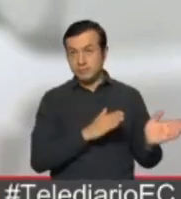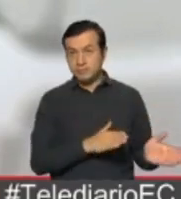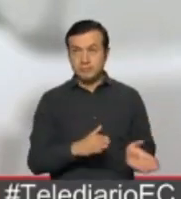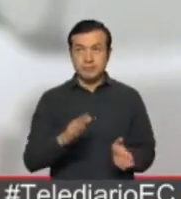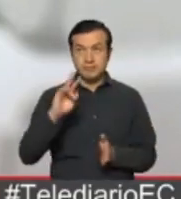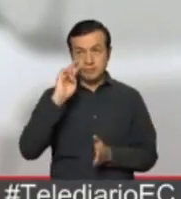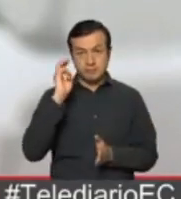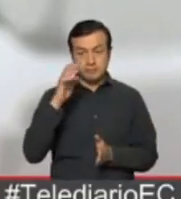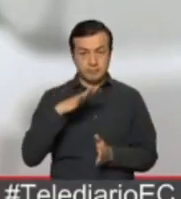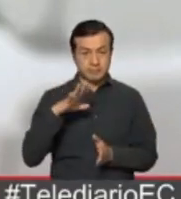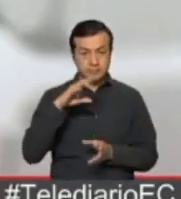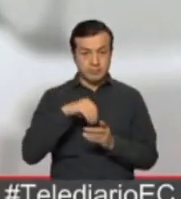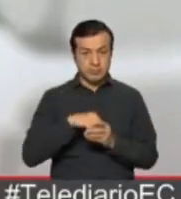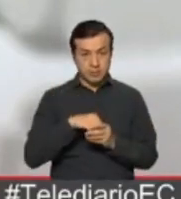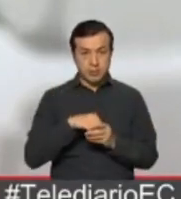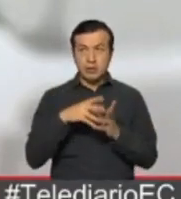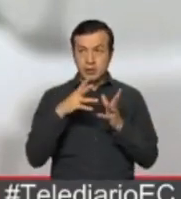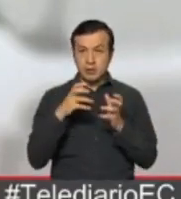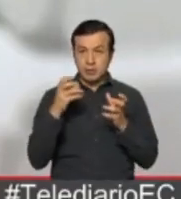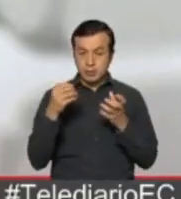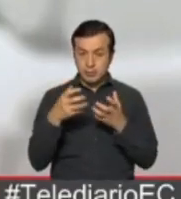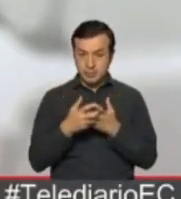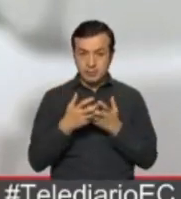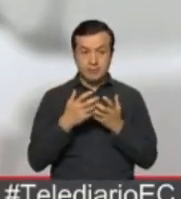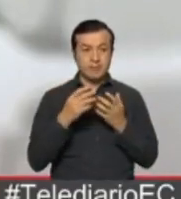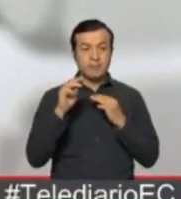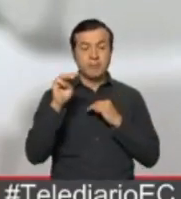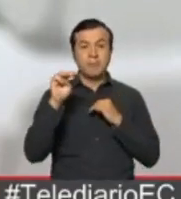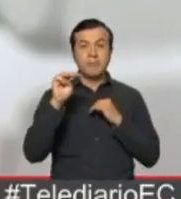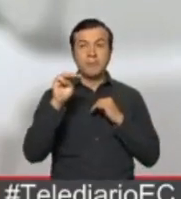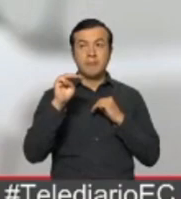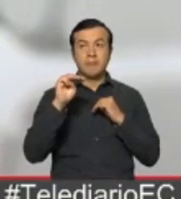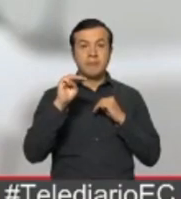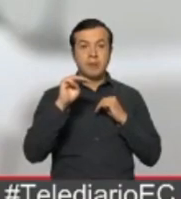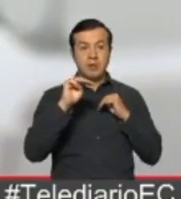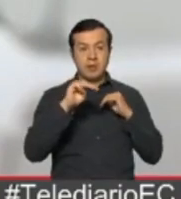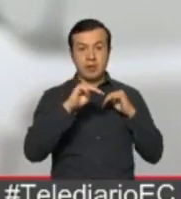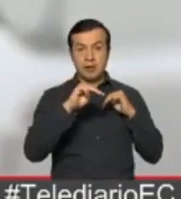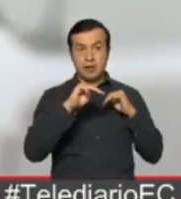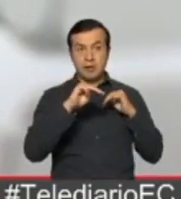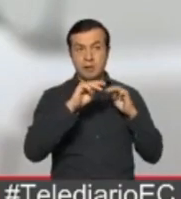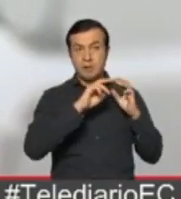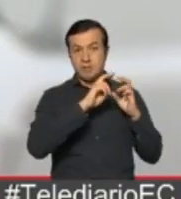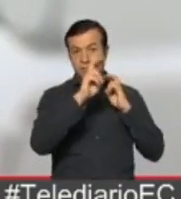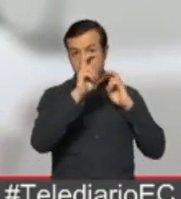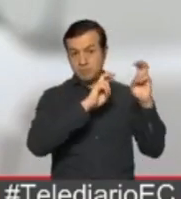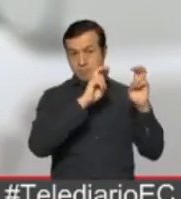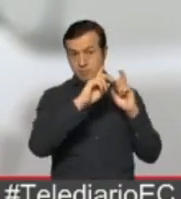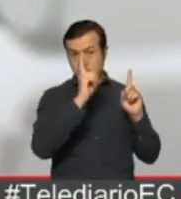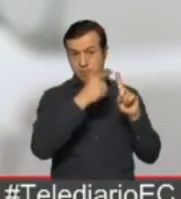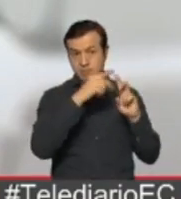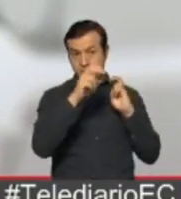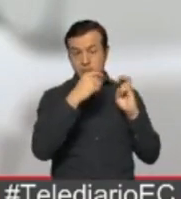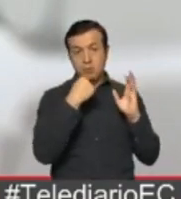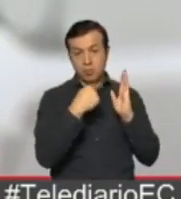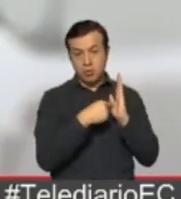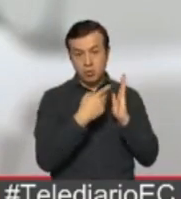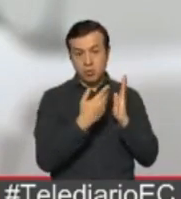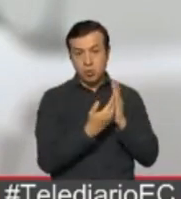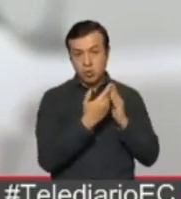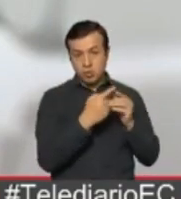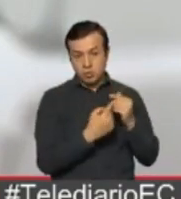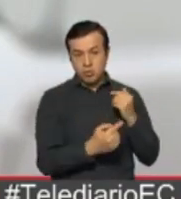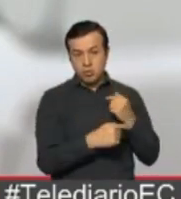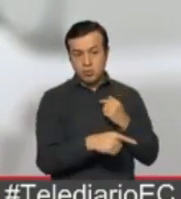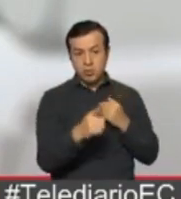turísticos dentro del propio sistema de transporte en el caso de metro federico hemos hecho unas primeras valoraciones en este caso del análisis que le comentó